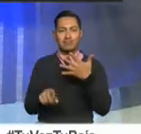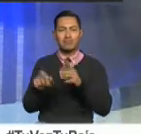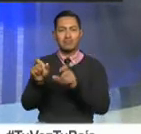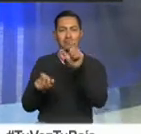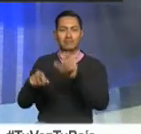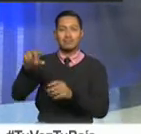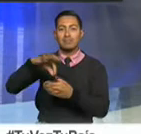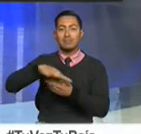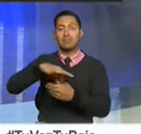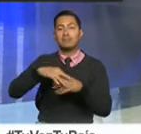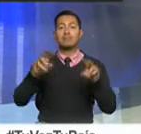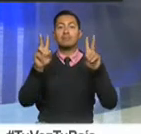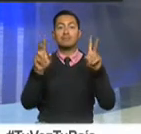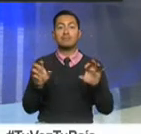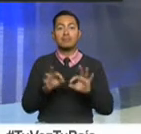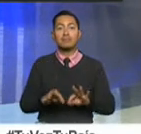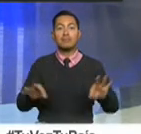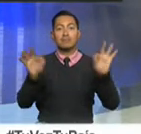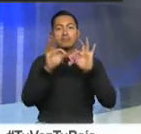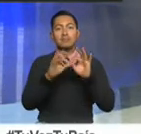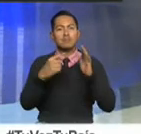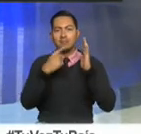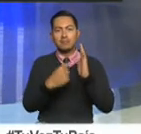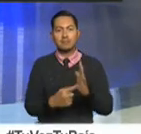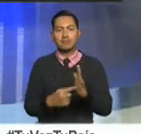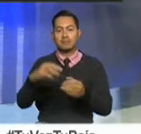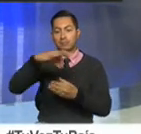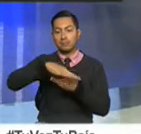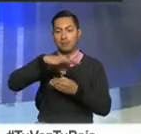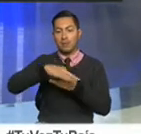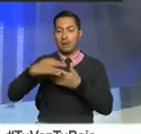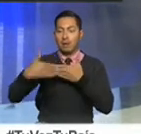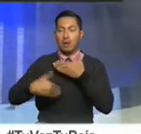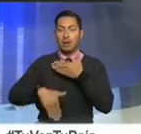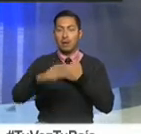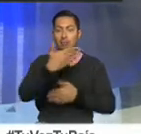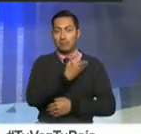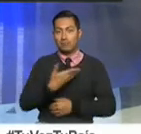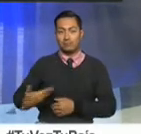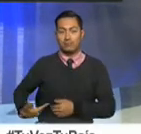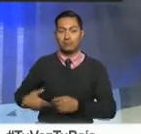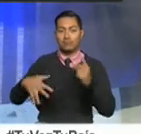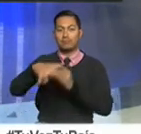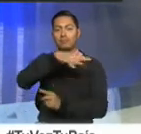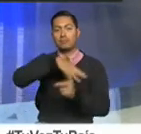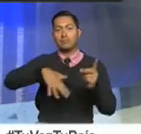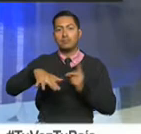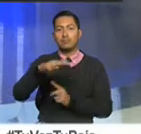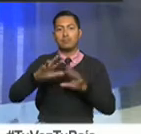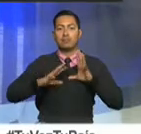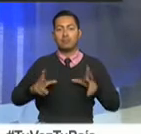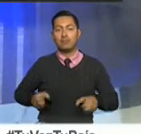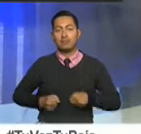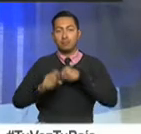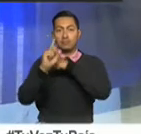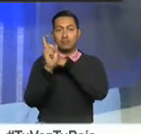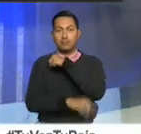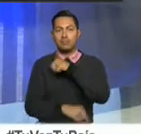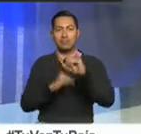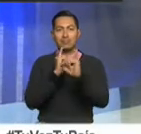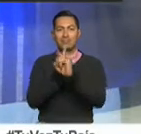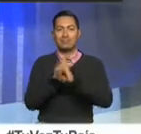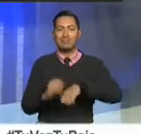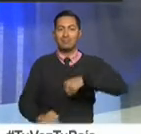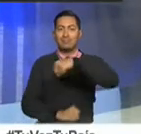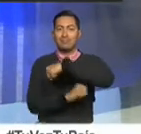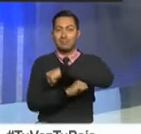las temáticas centrales para el plebiscito la reelección indefinida, ecología, sanciones a la corrupción e institucionalización. Aseguró que